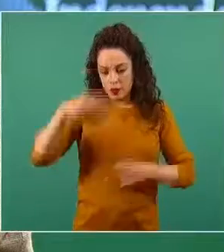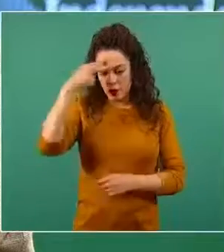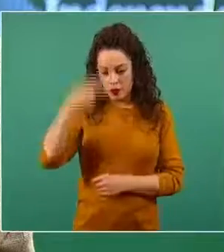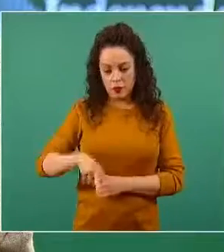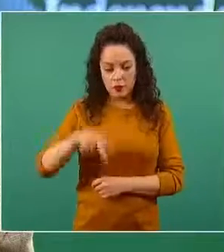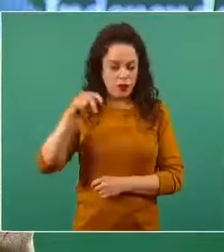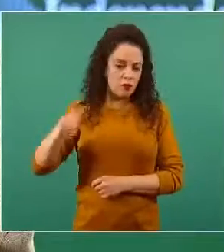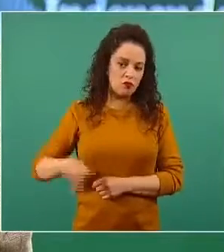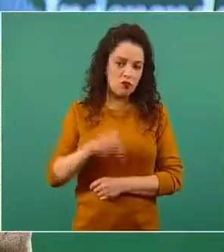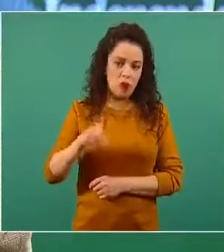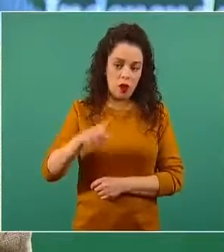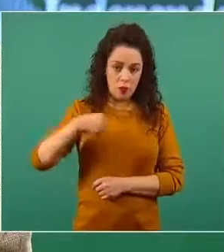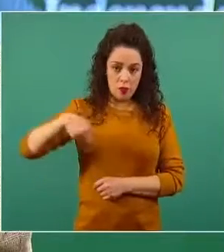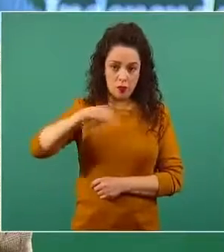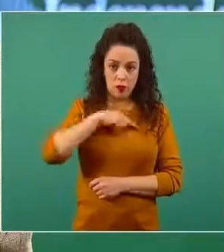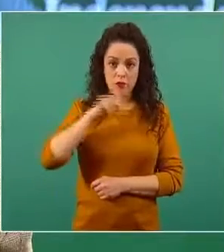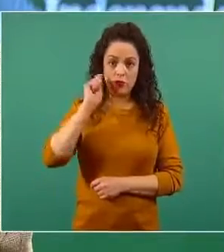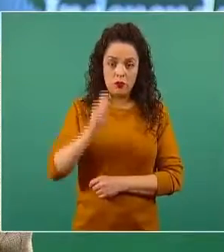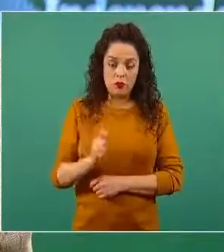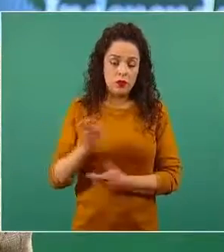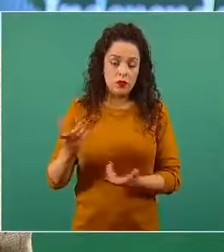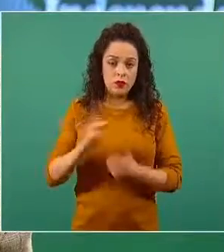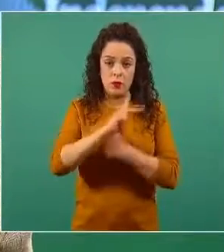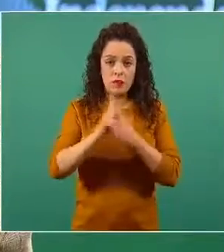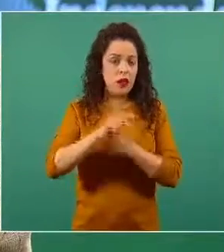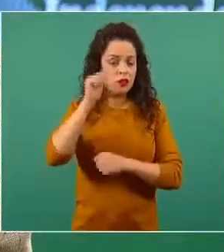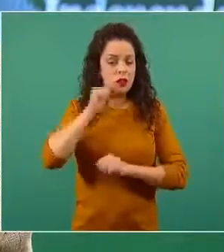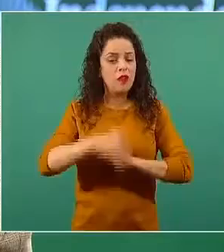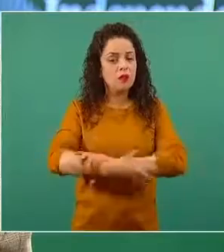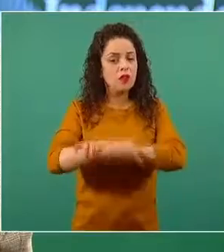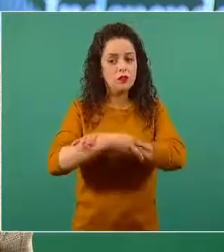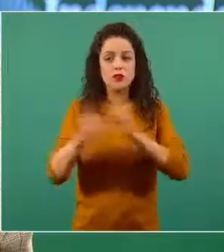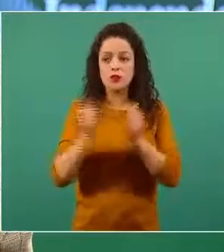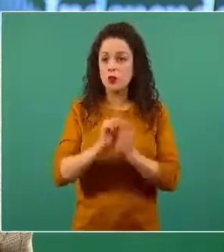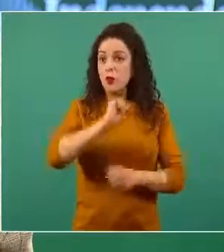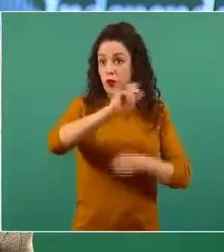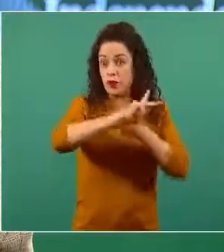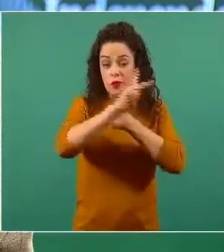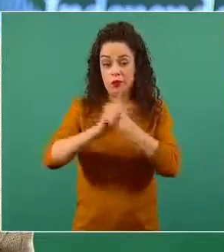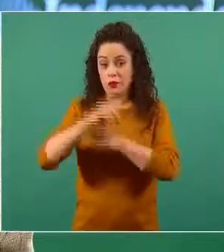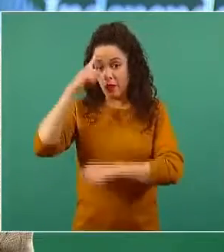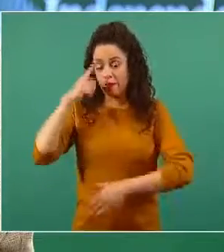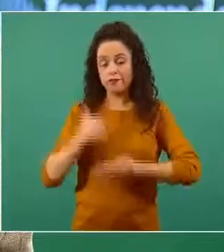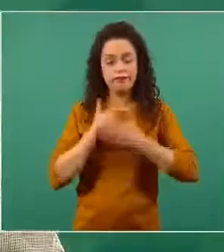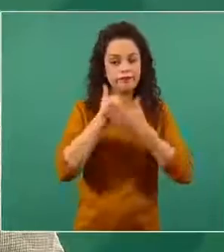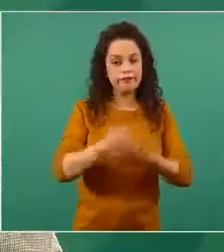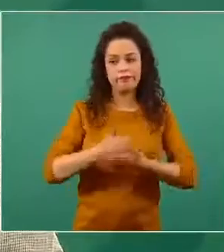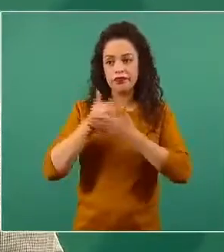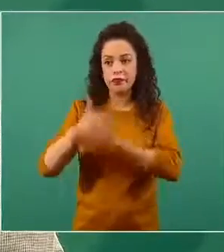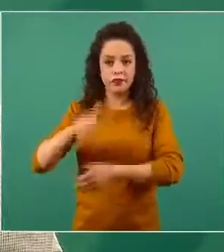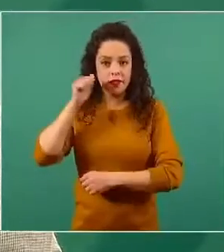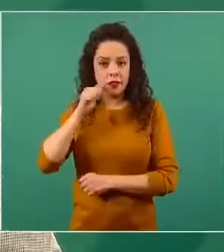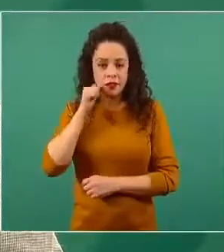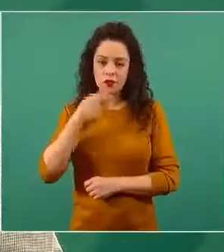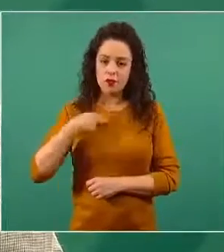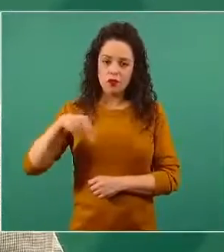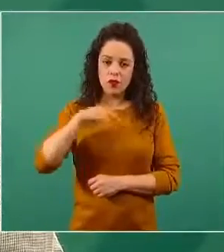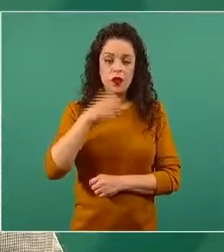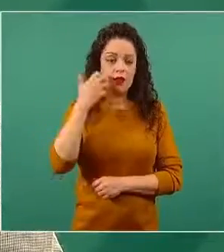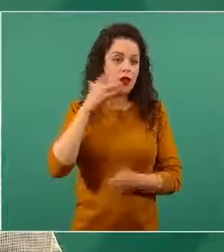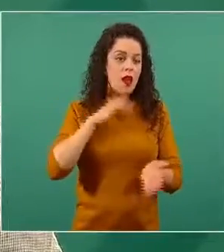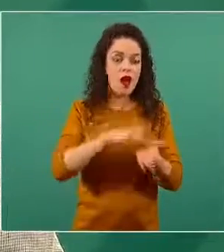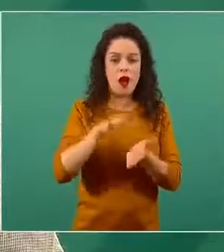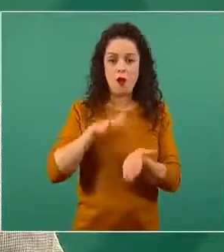un pueblo, somos un Estado solidario con otras naciones y buscamos siempre ayudar cuando esto